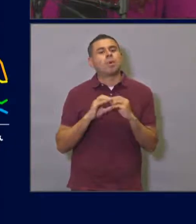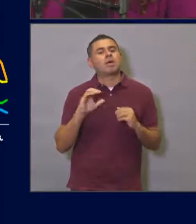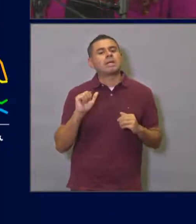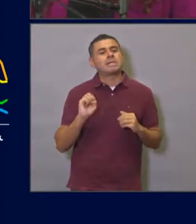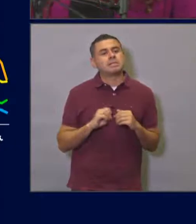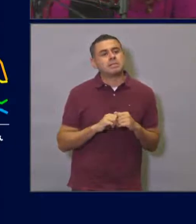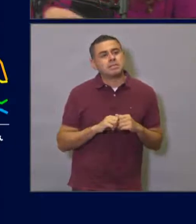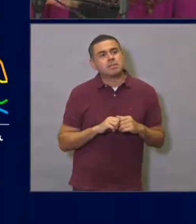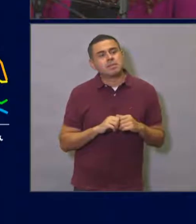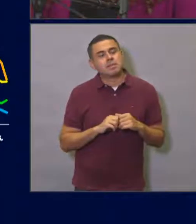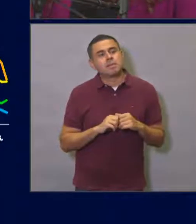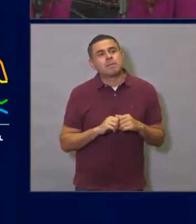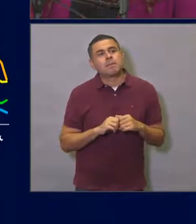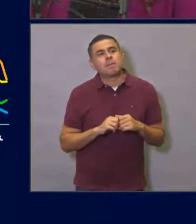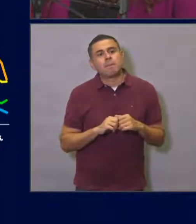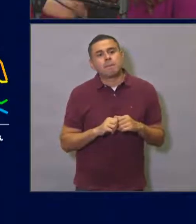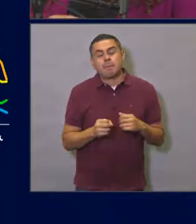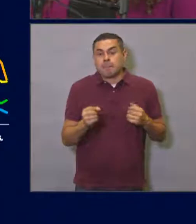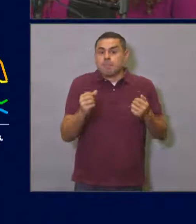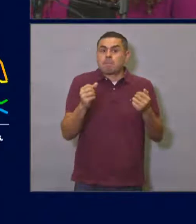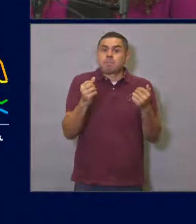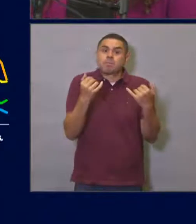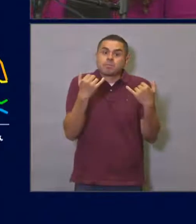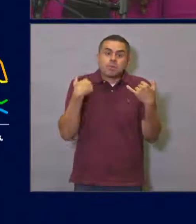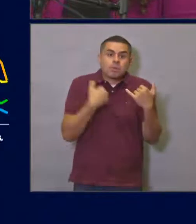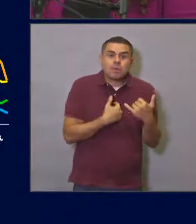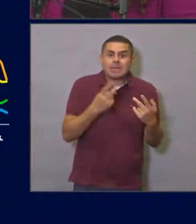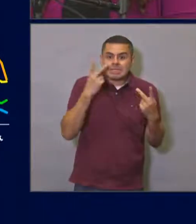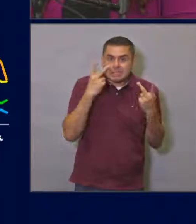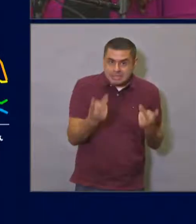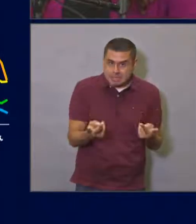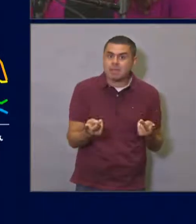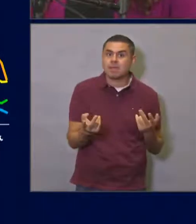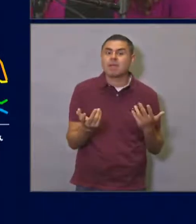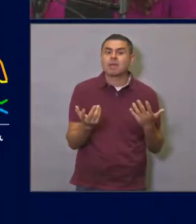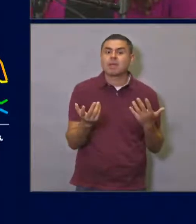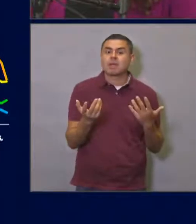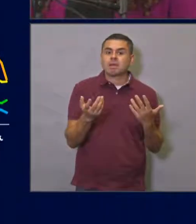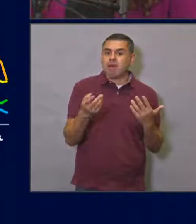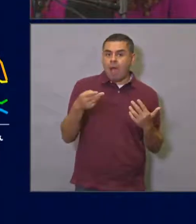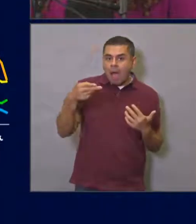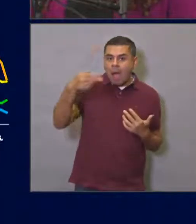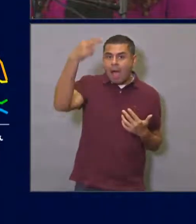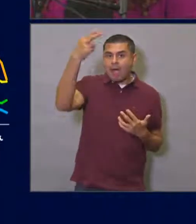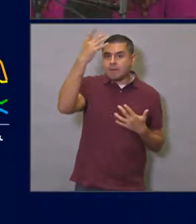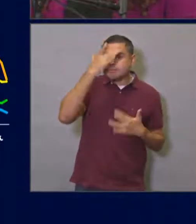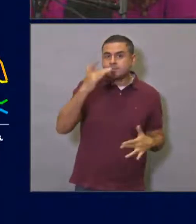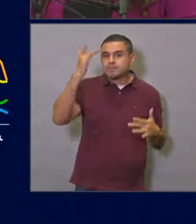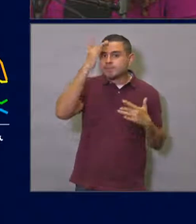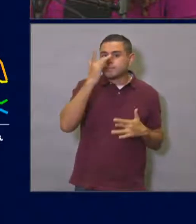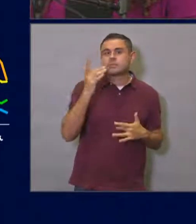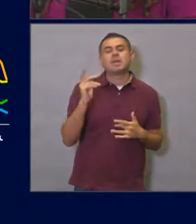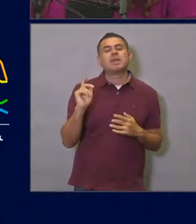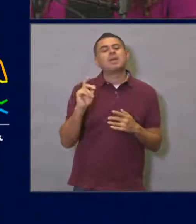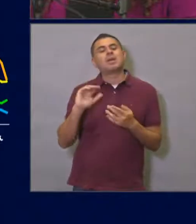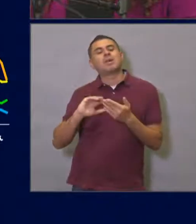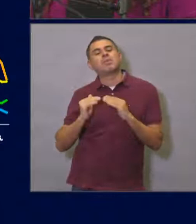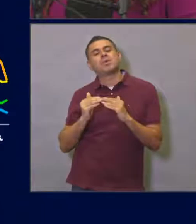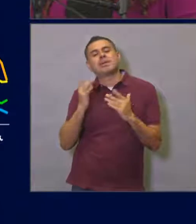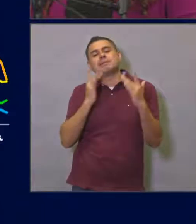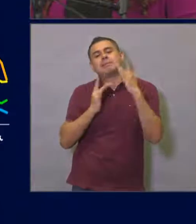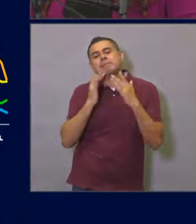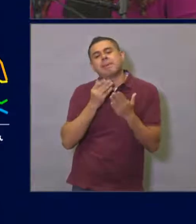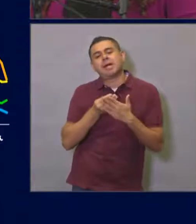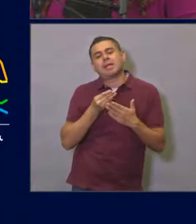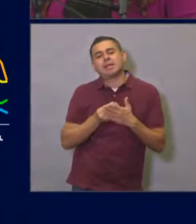Además, seguimos viendo también tasas de mortalidad más altas entre las personas que viven en áreas con menos recursos, incluso